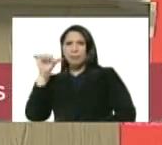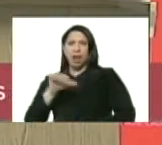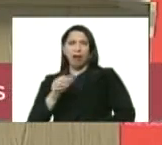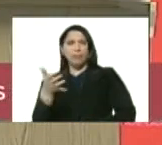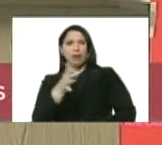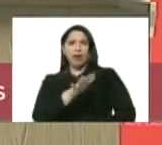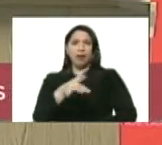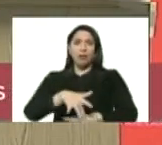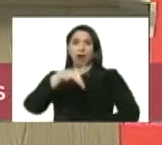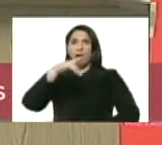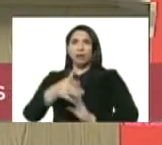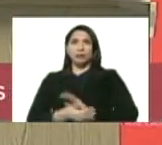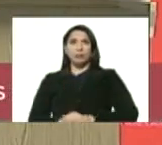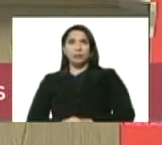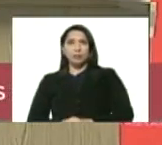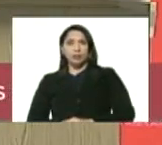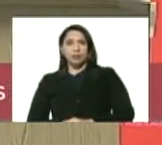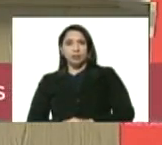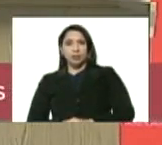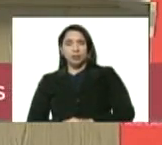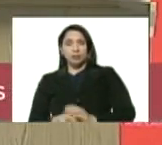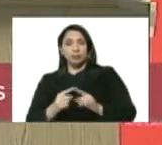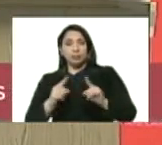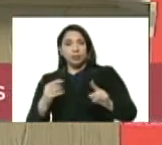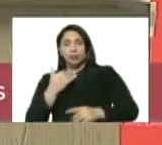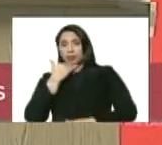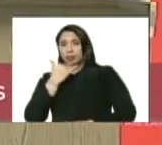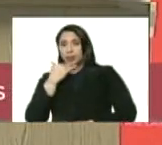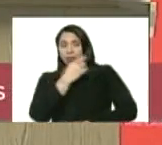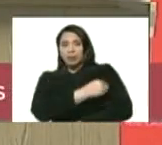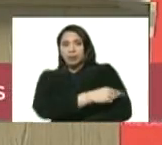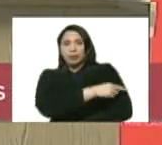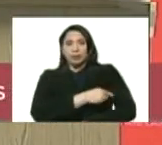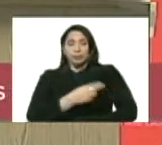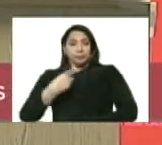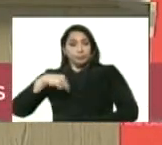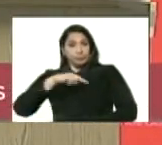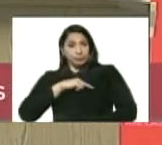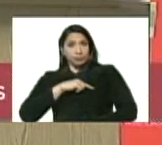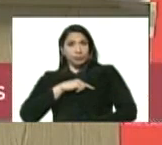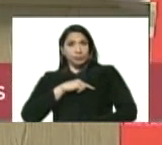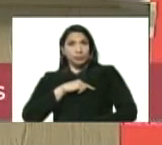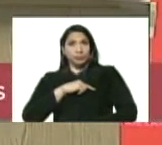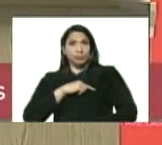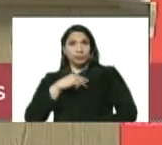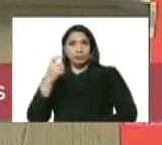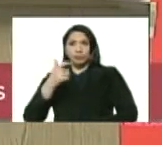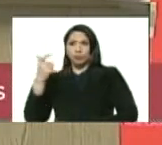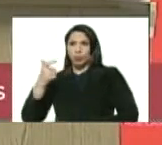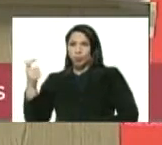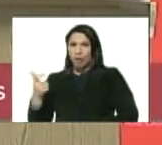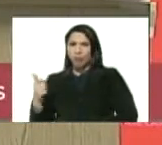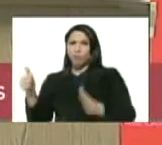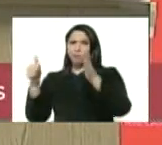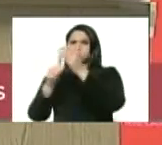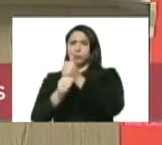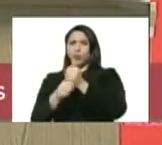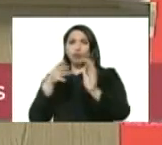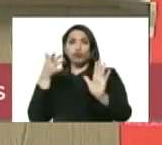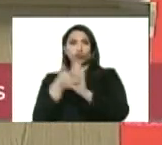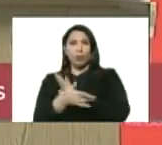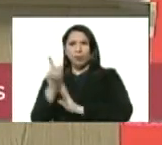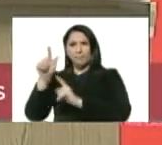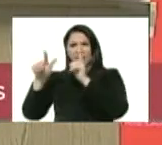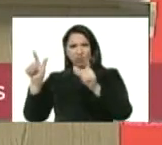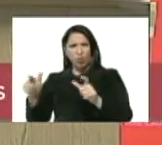moderados, graves, para que se acerquen al hospital, sino que nosotros los busquemos en un estadio temprano. Sobre la condición